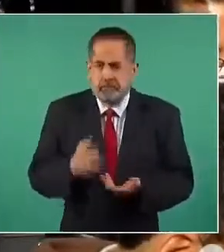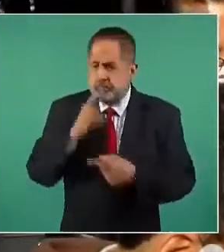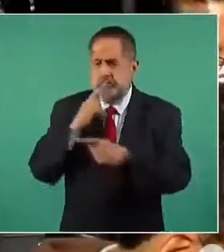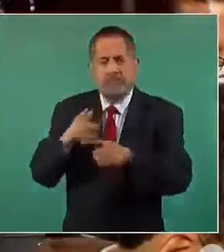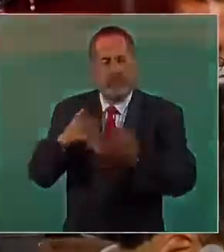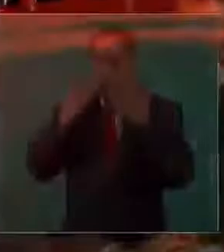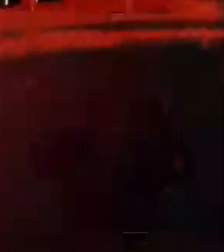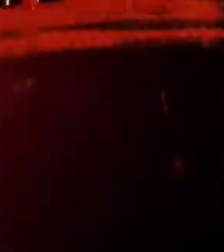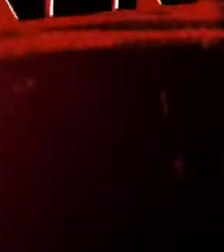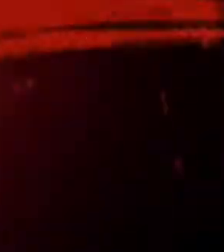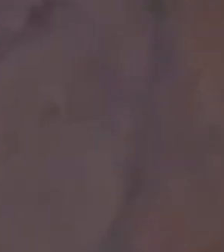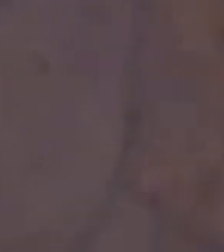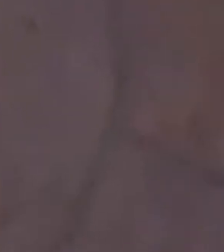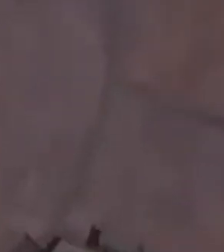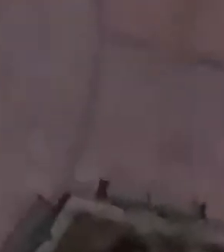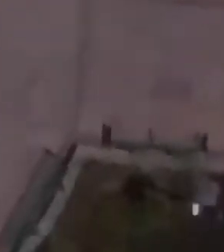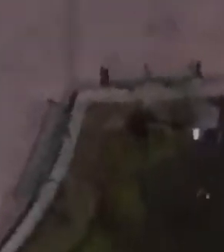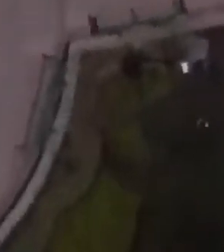renunciaran.